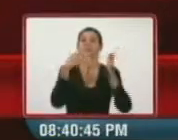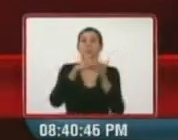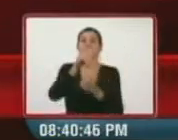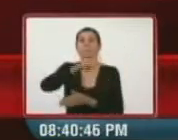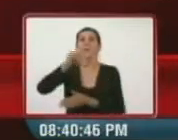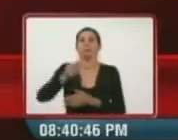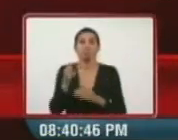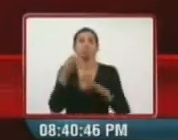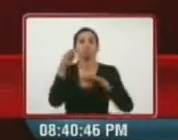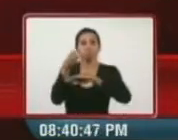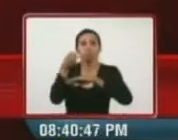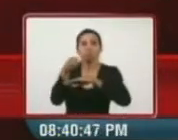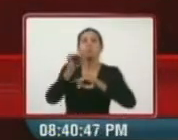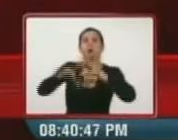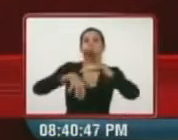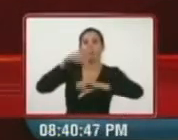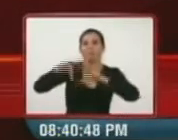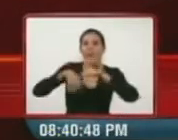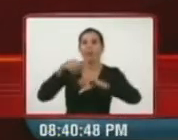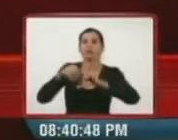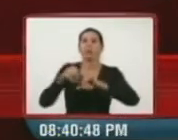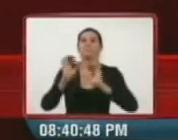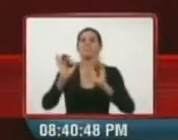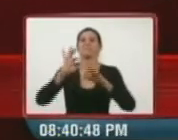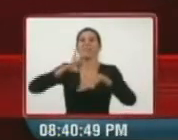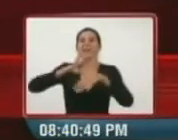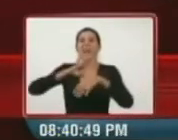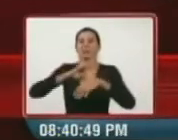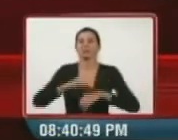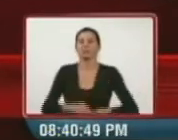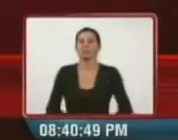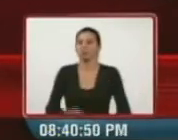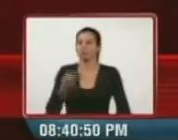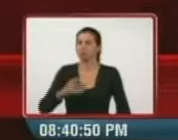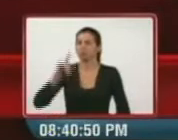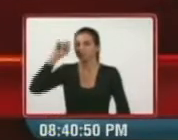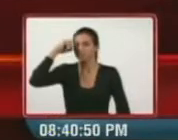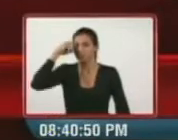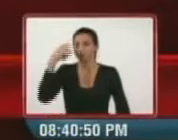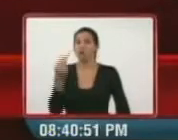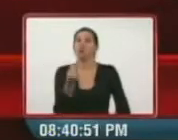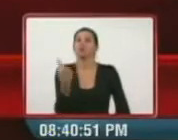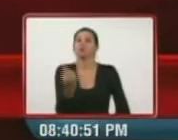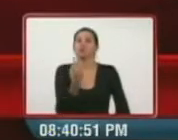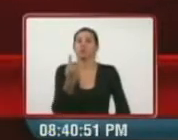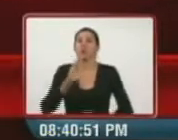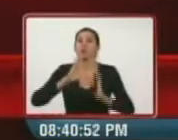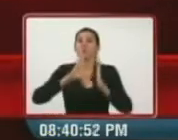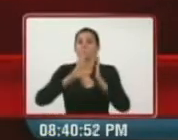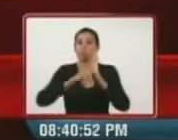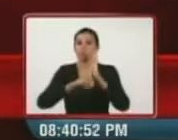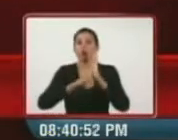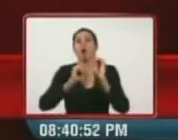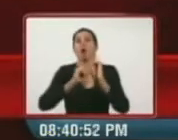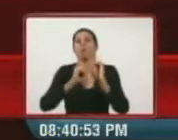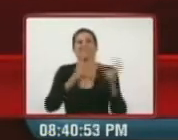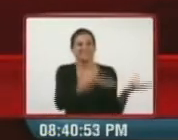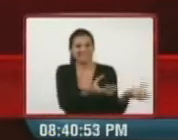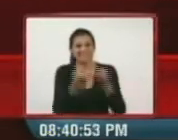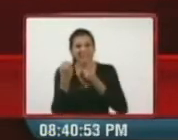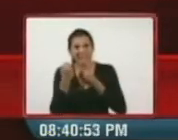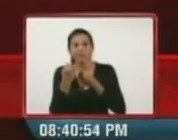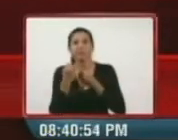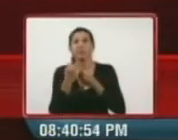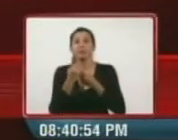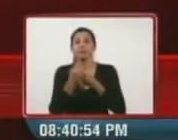personas, especialmente en los productos cárnicos. Es importante resaltar que no solo se robaron o saquearon los